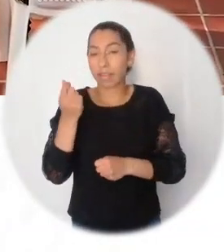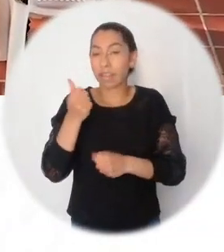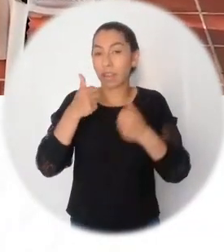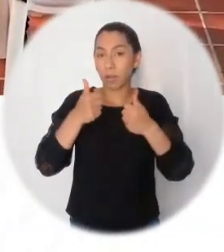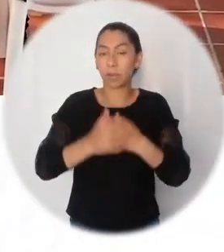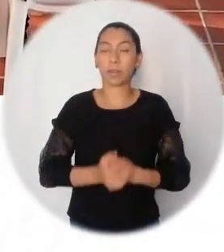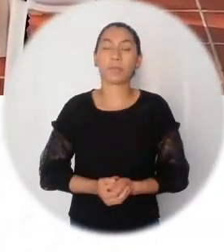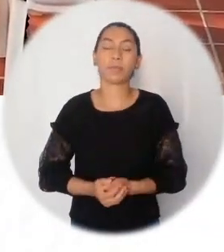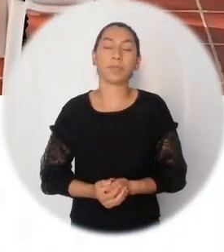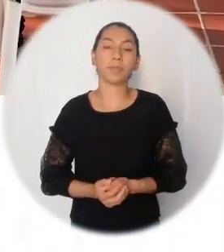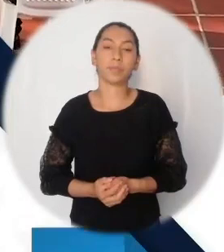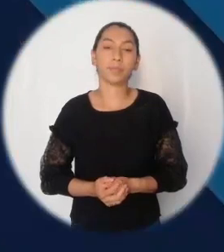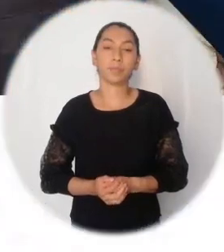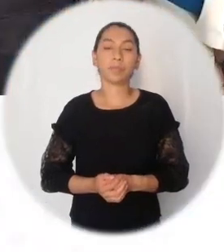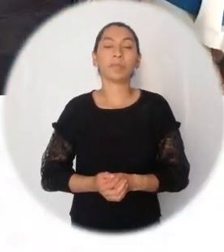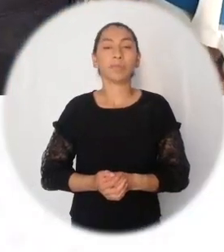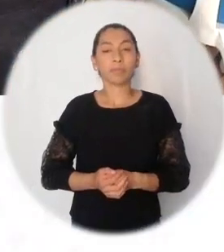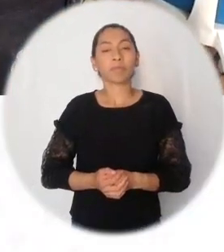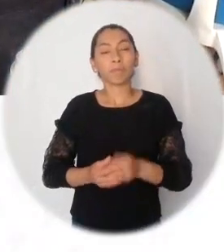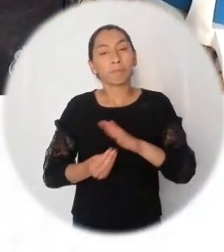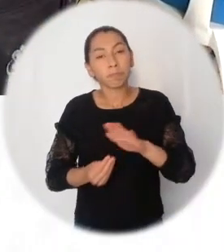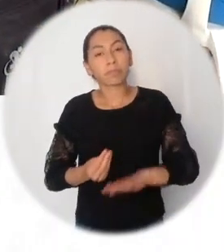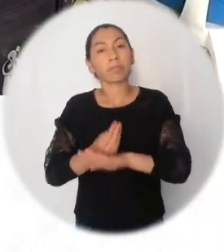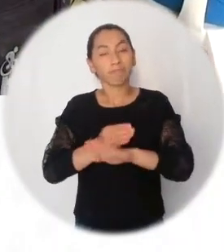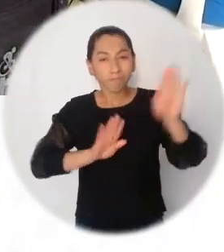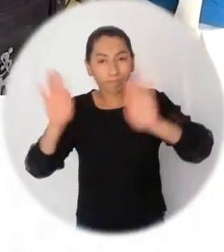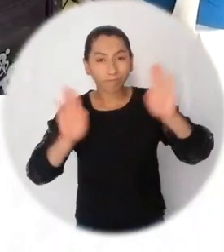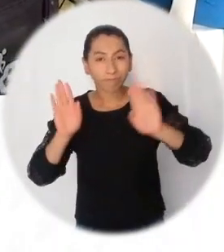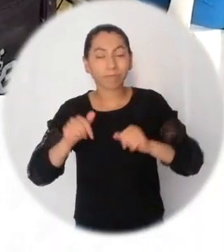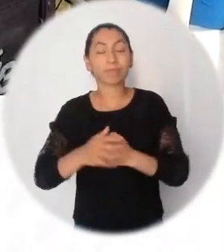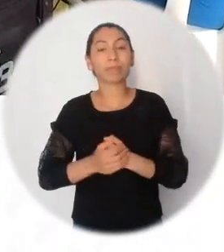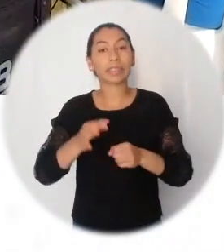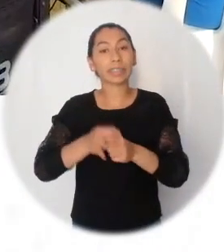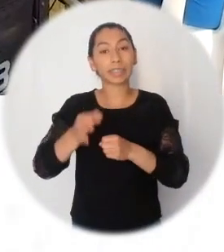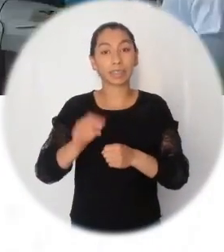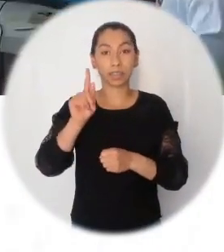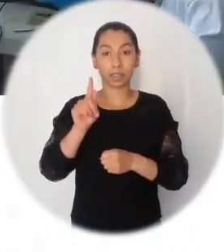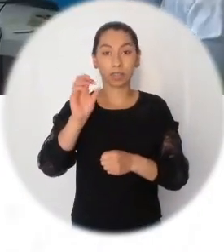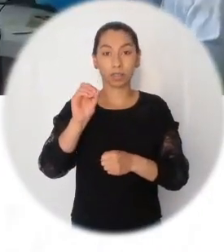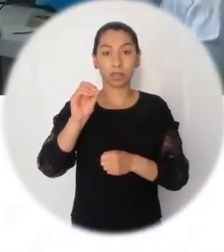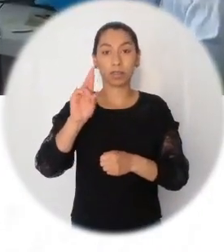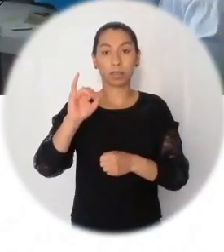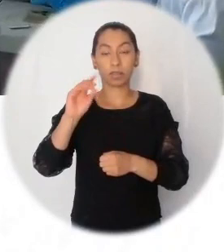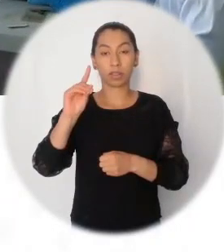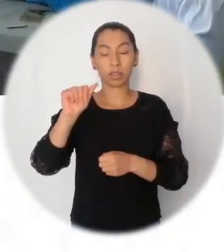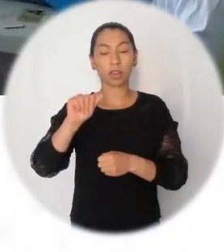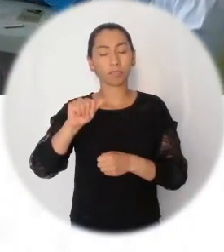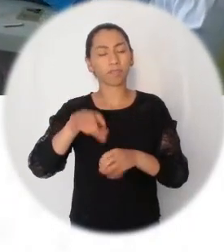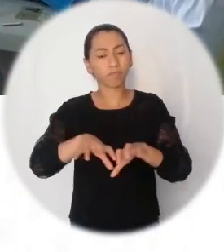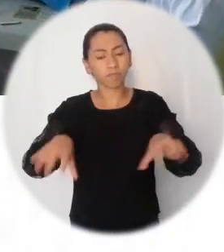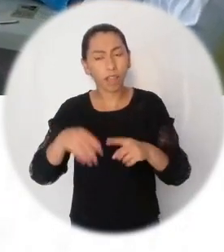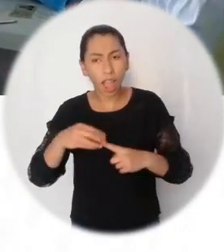otras 100 víctimas en el departamento. La Unidad para las Víctimas participó en el municipio de Florida de una